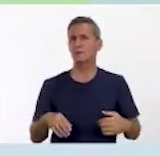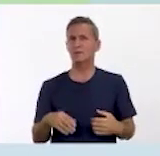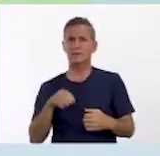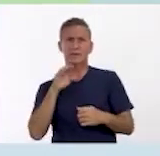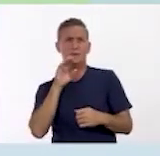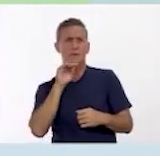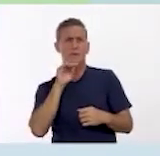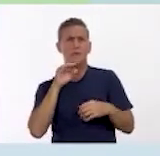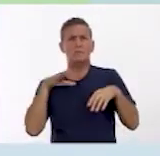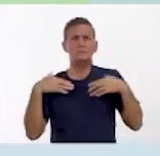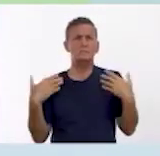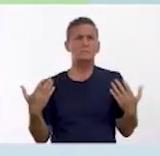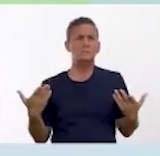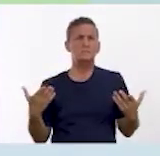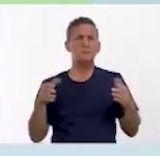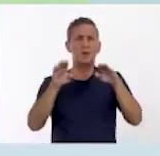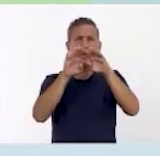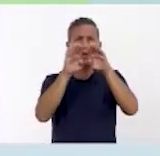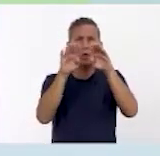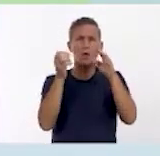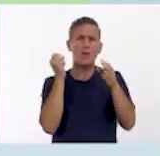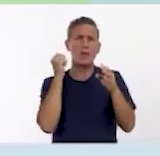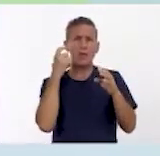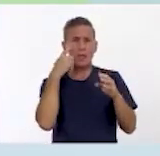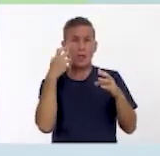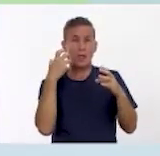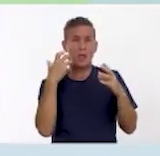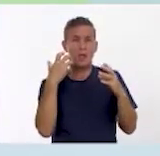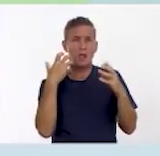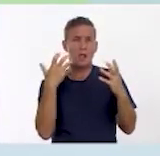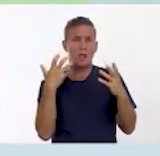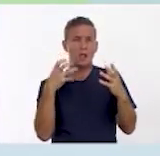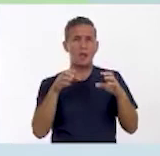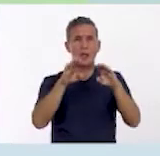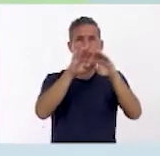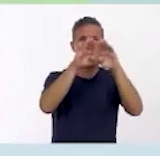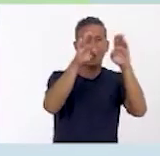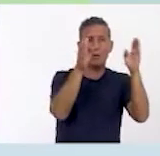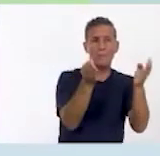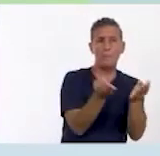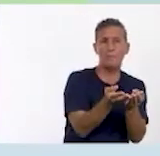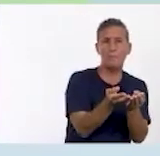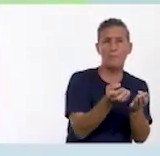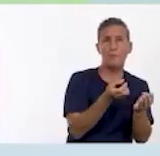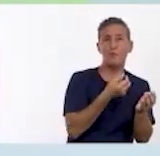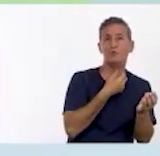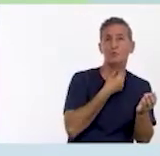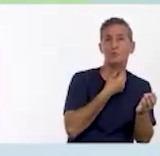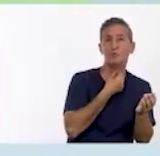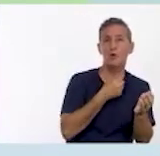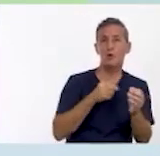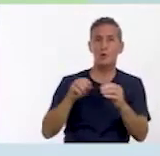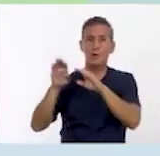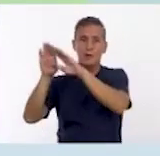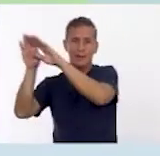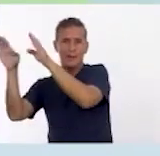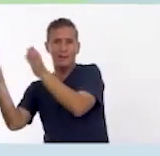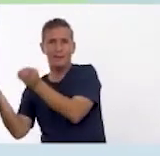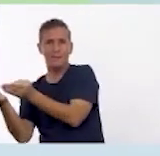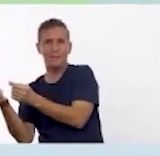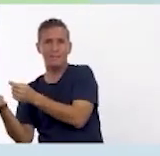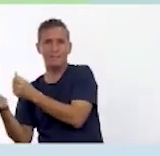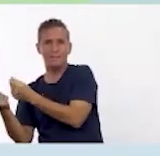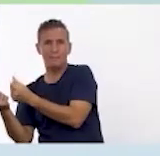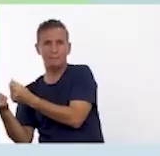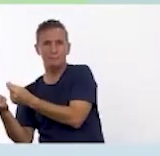mundo desarrollado y al mundo subdesarrollado. Bueno, sencillamente ahí hay que decir, hay que destacar que los